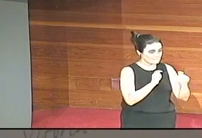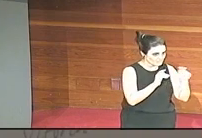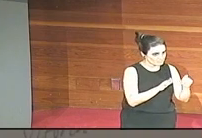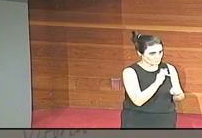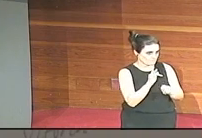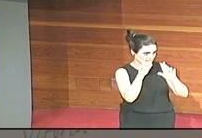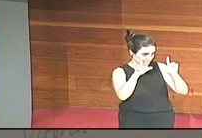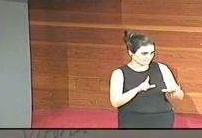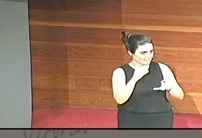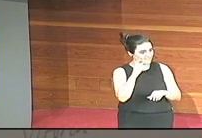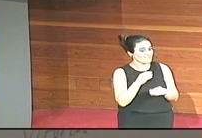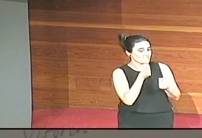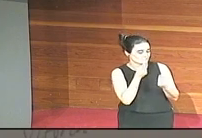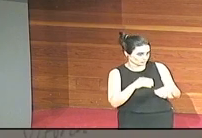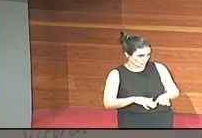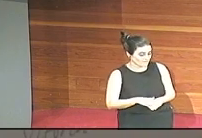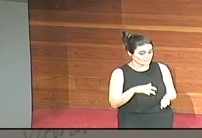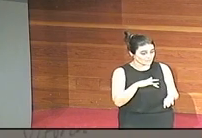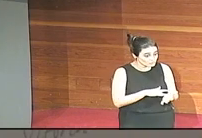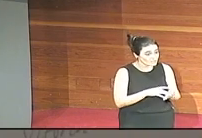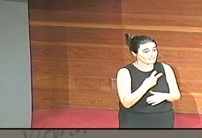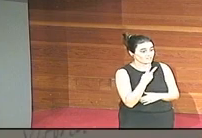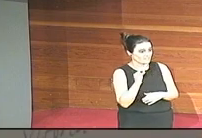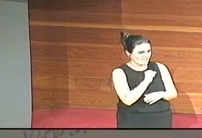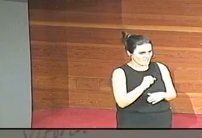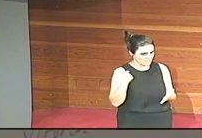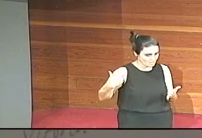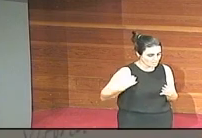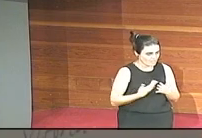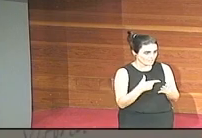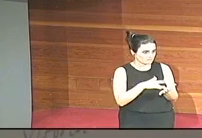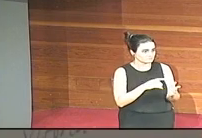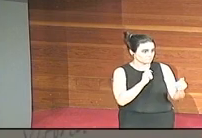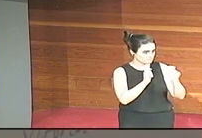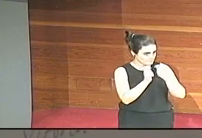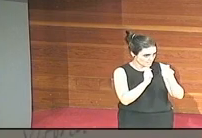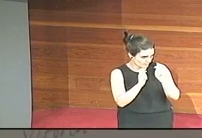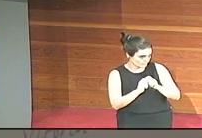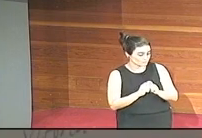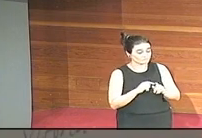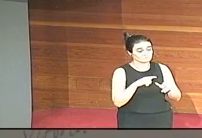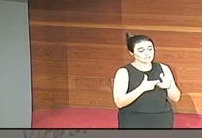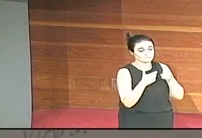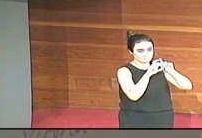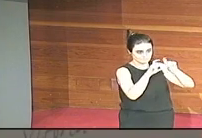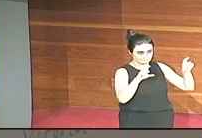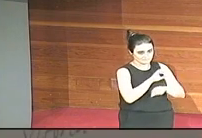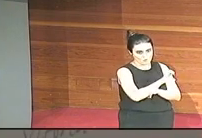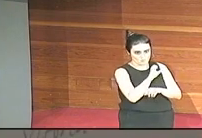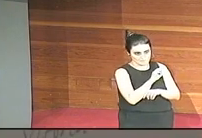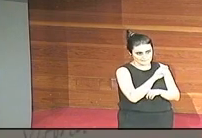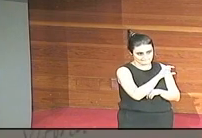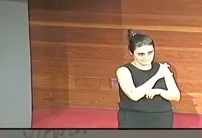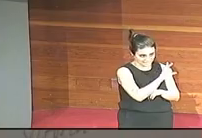desde hace 22 años cuando empezó la agencia de noticias europa press después de ocho años pasó a formar parte del equipo fundacional del diario